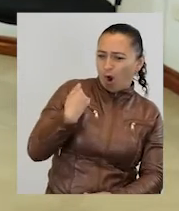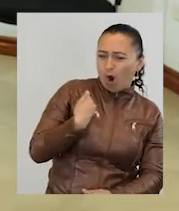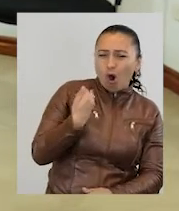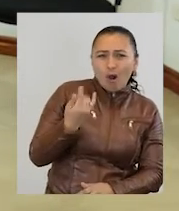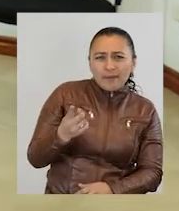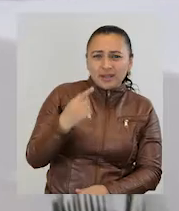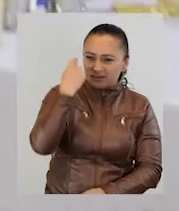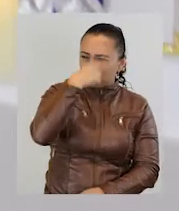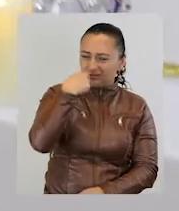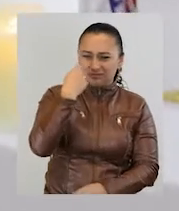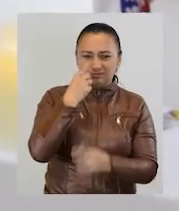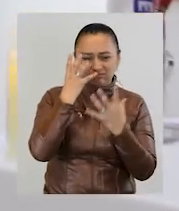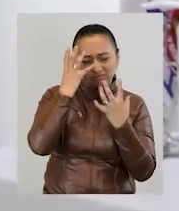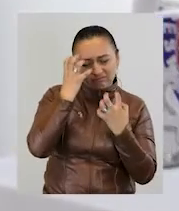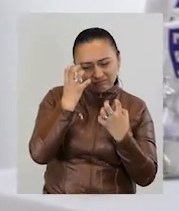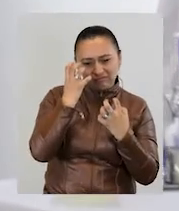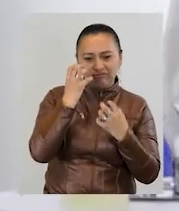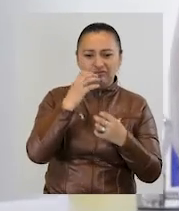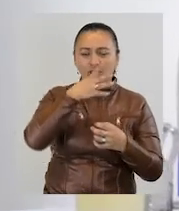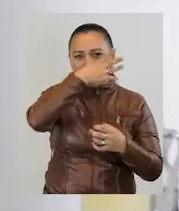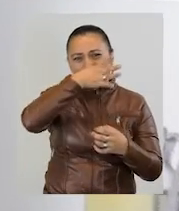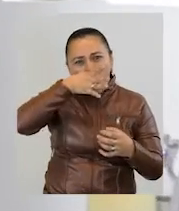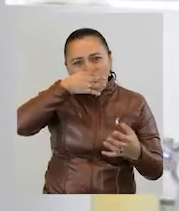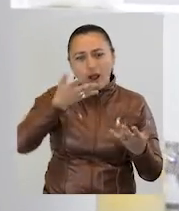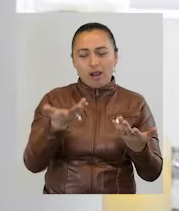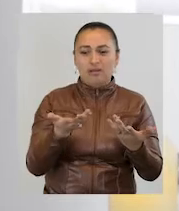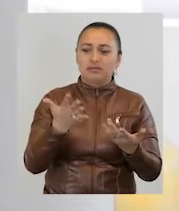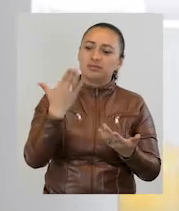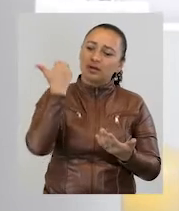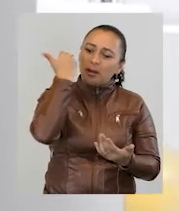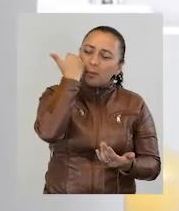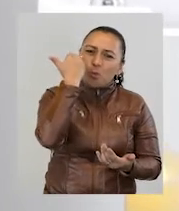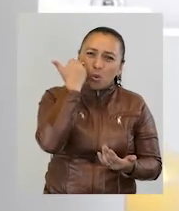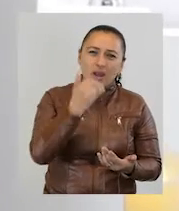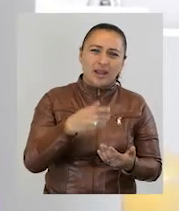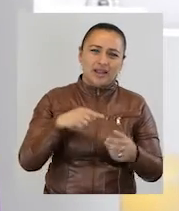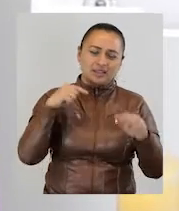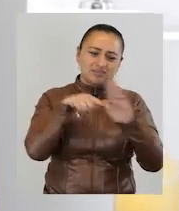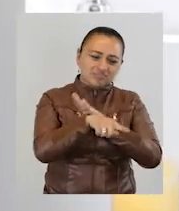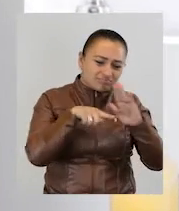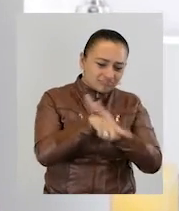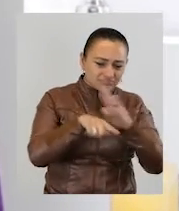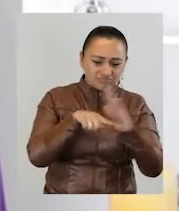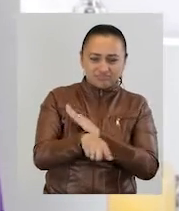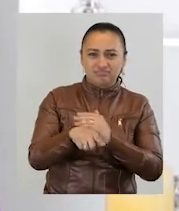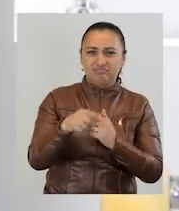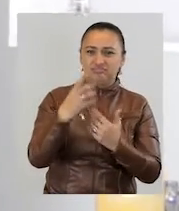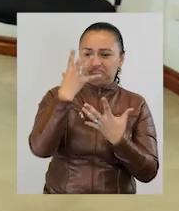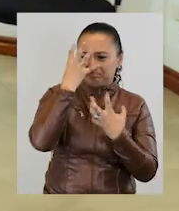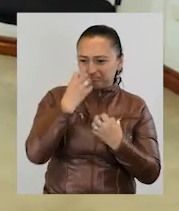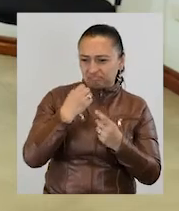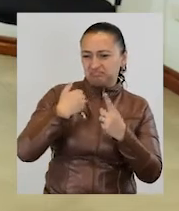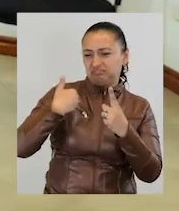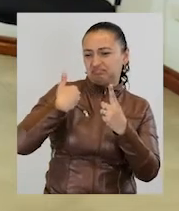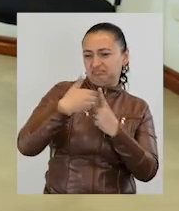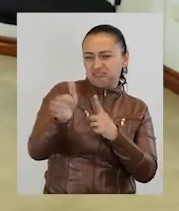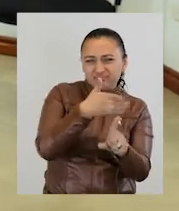rostro de nuevos jóvenes destrozados por la droga, el rostro de mujeres